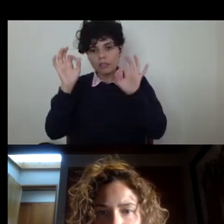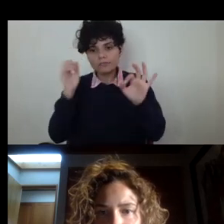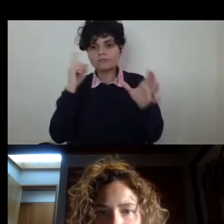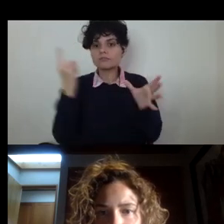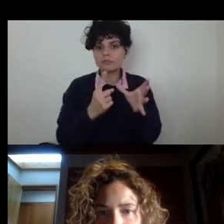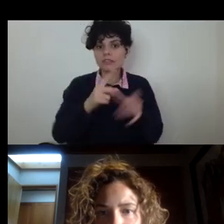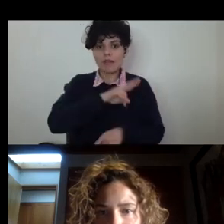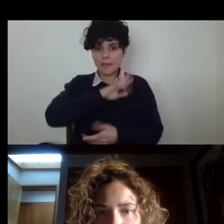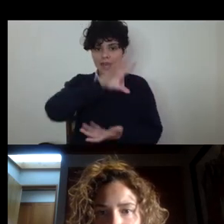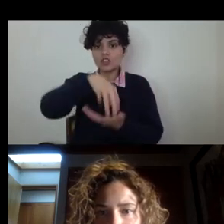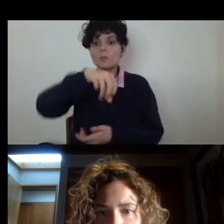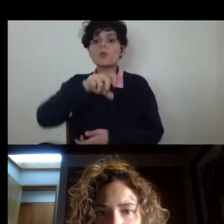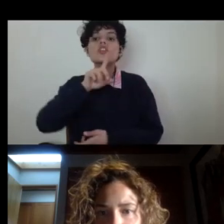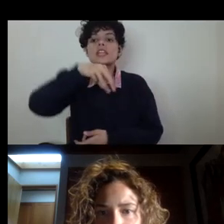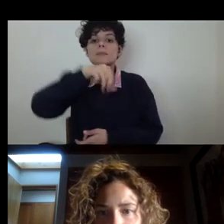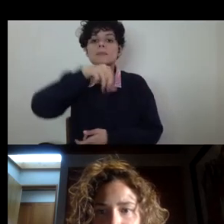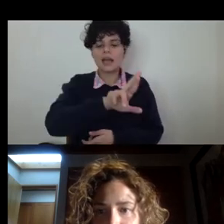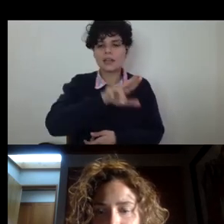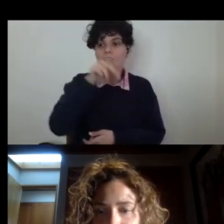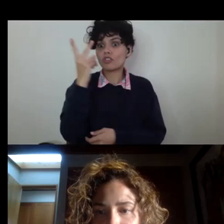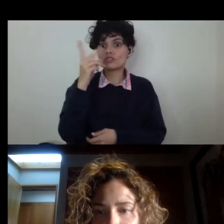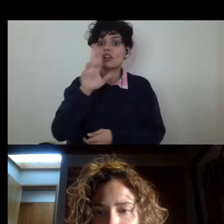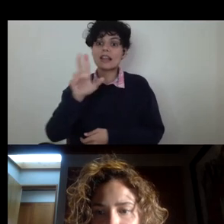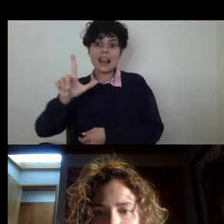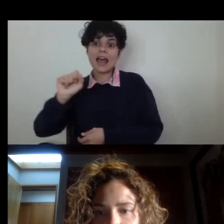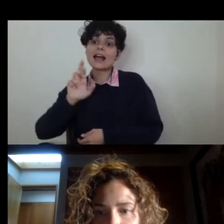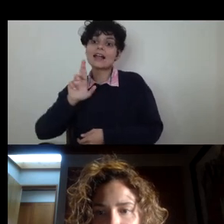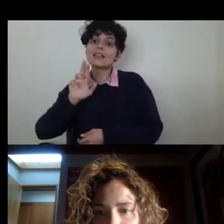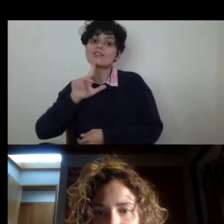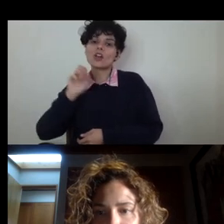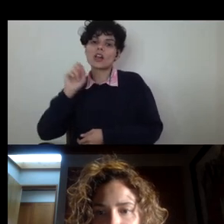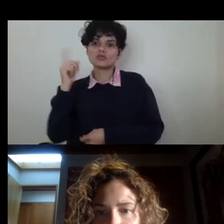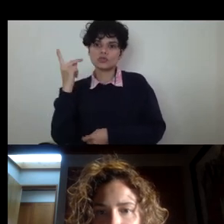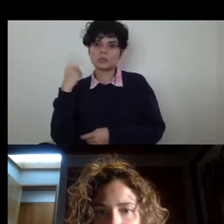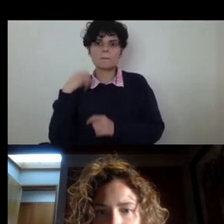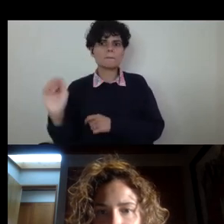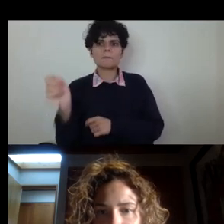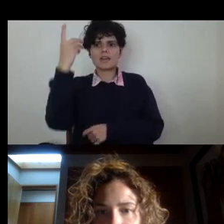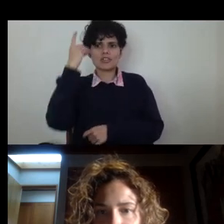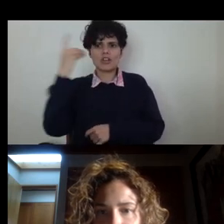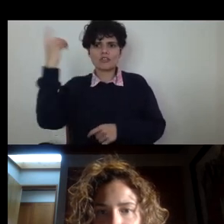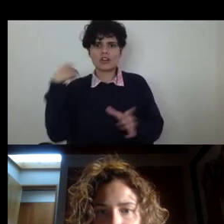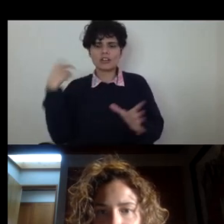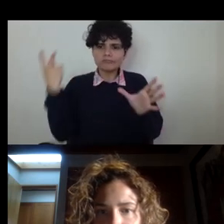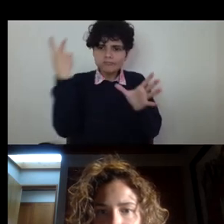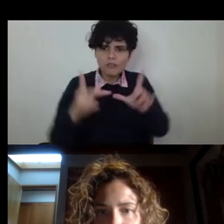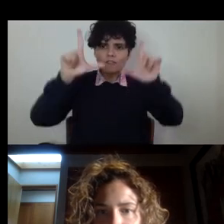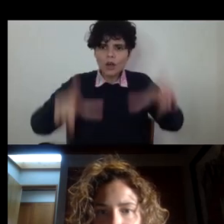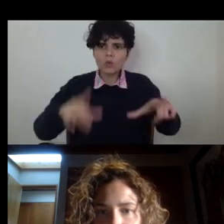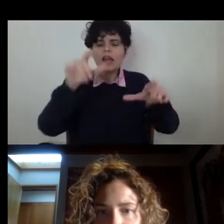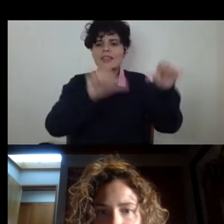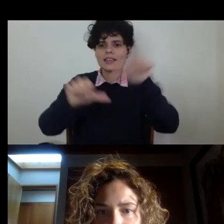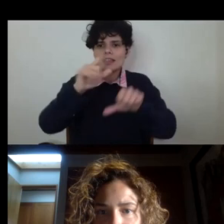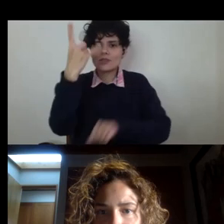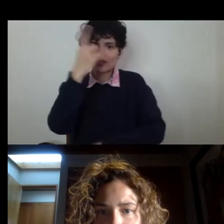Latorre los primeros doctores de la Universidad de Chile, de la Facultad de Ciencias, y con Ramón publicamos una